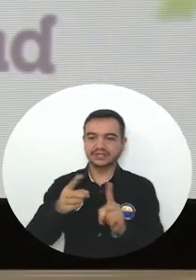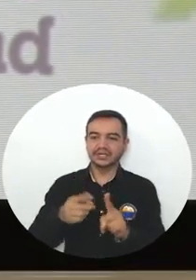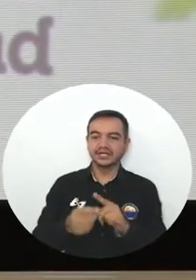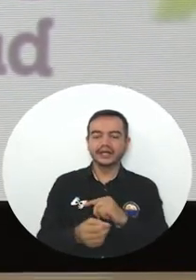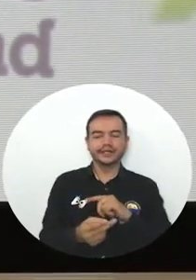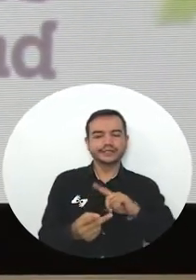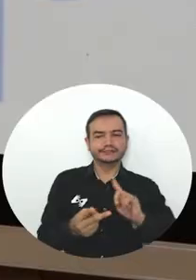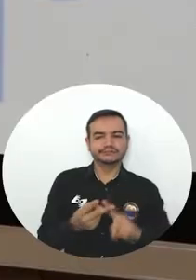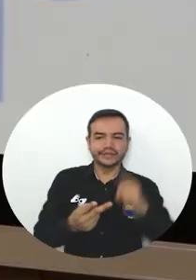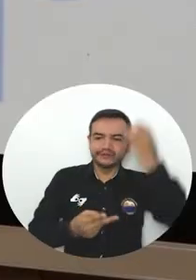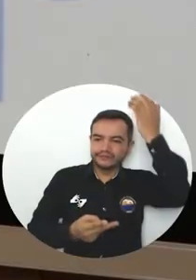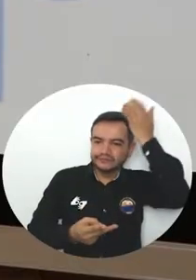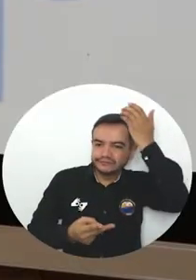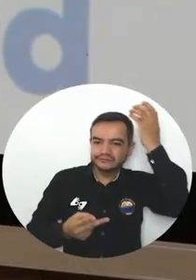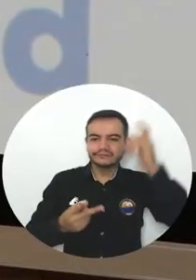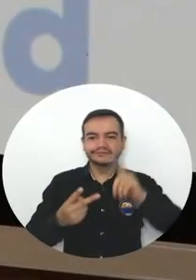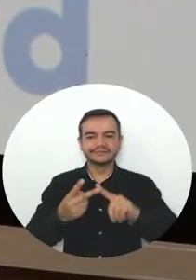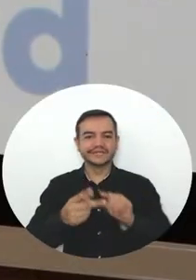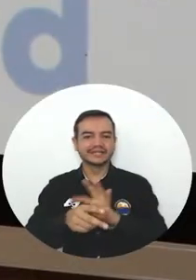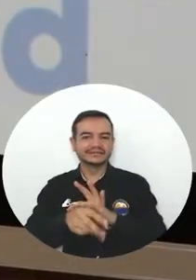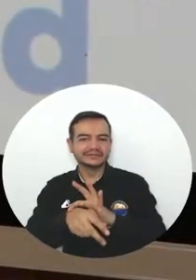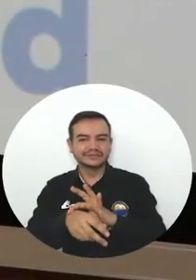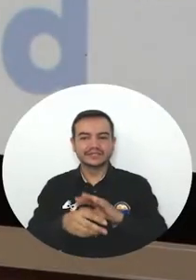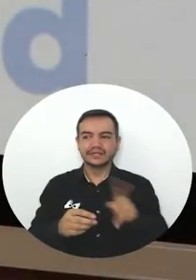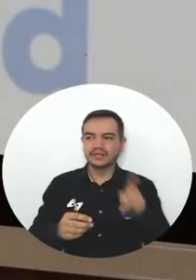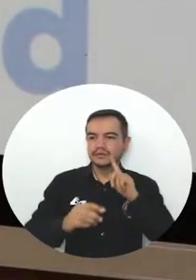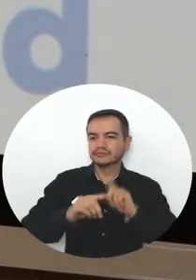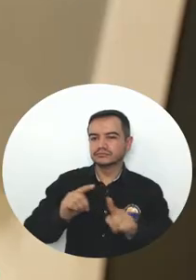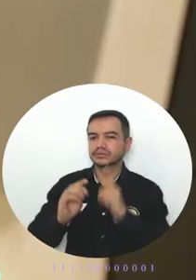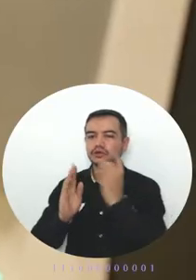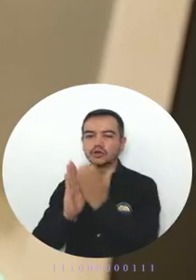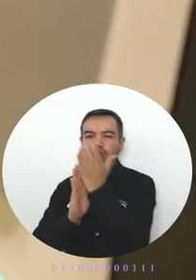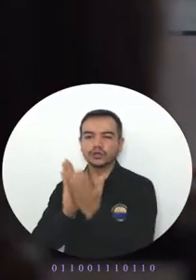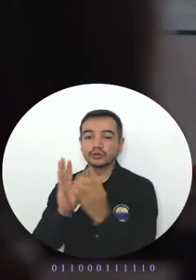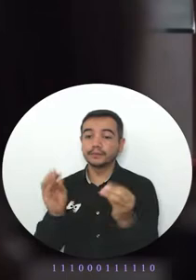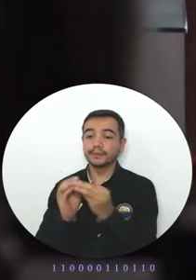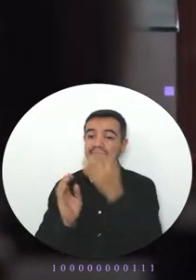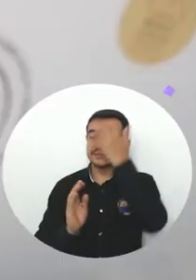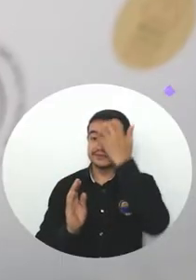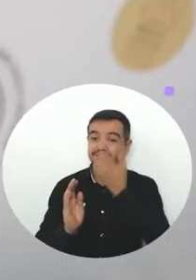Cuidado, Enfermería y Currículum y Evaluación.